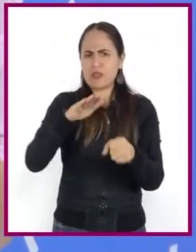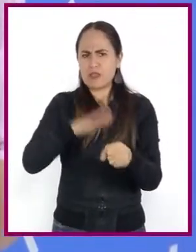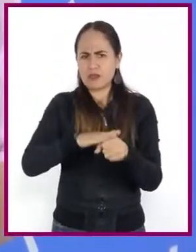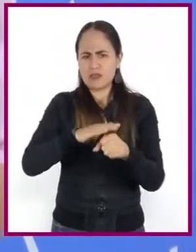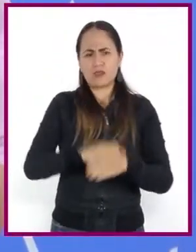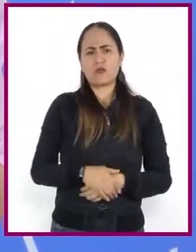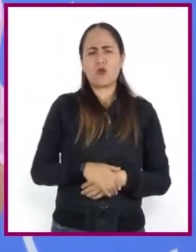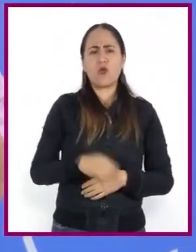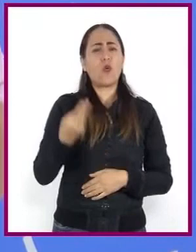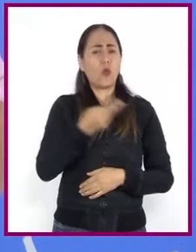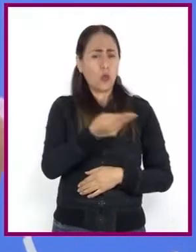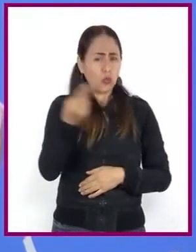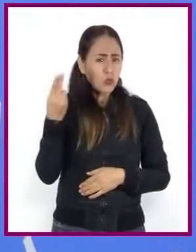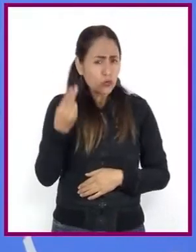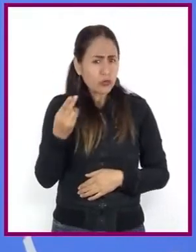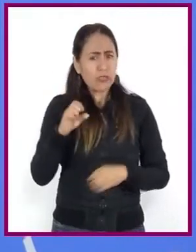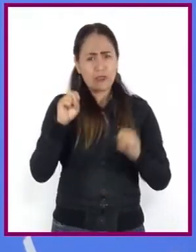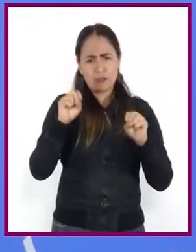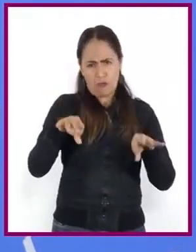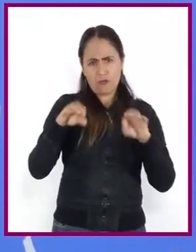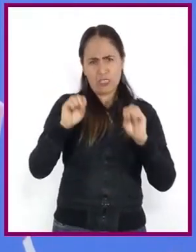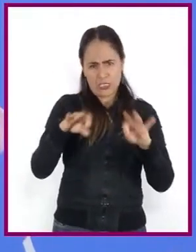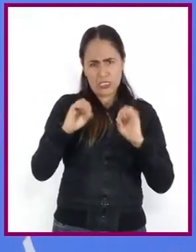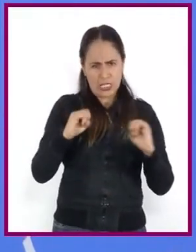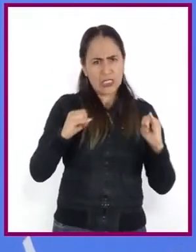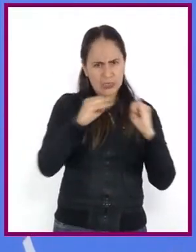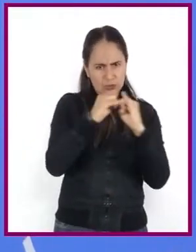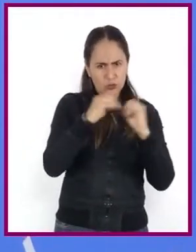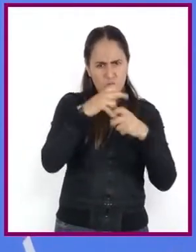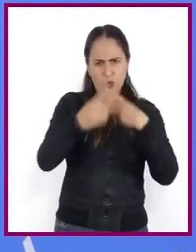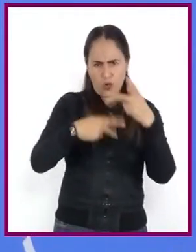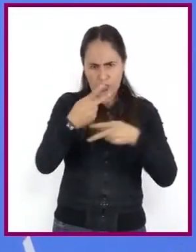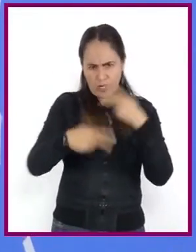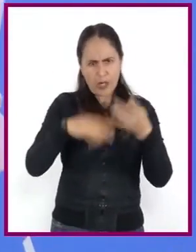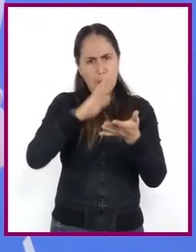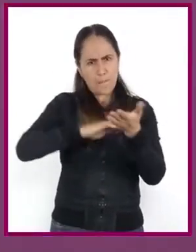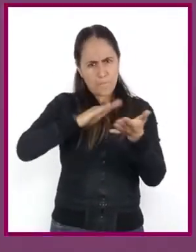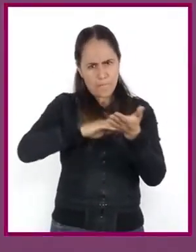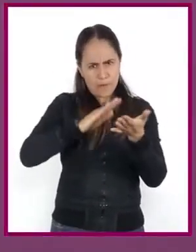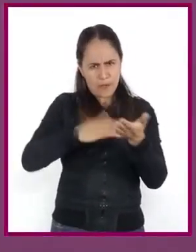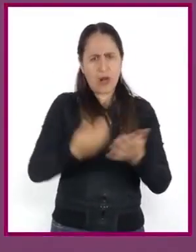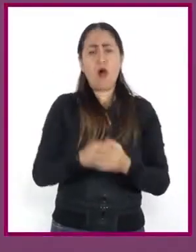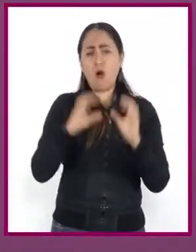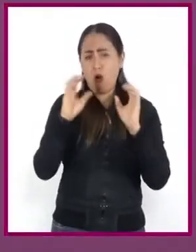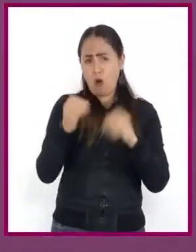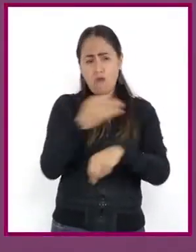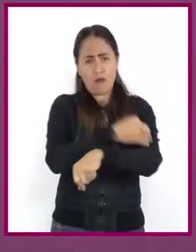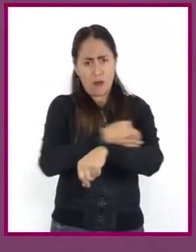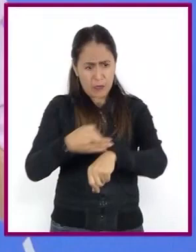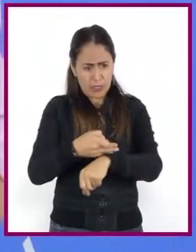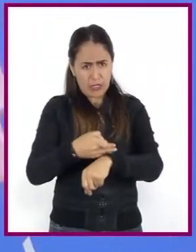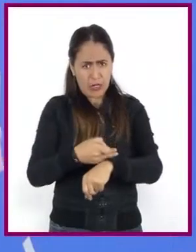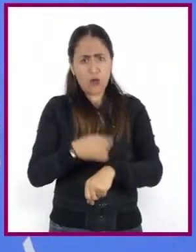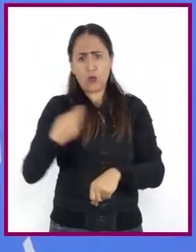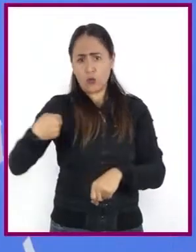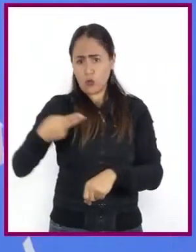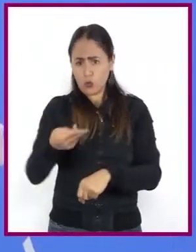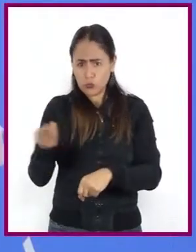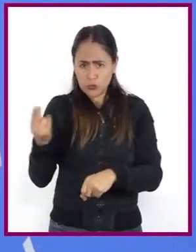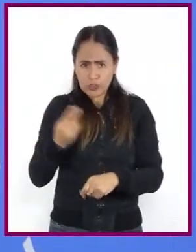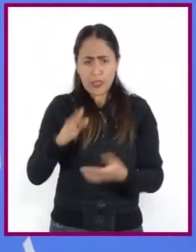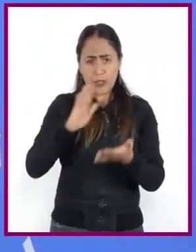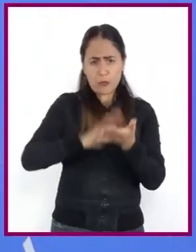han realizado algún trámite administrativo o algún familiar lo ha hecho y ustedes lo apoyaron en el llenado